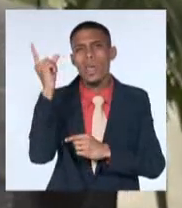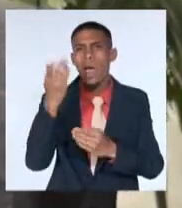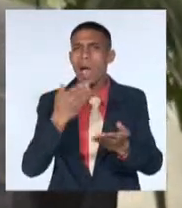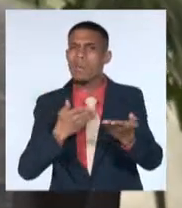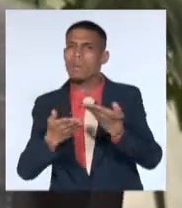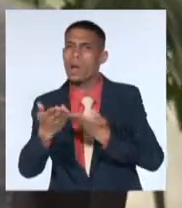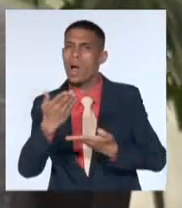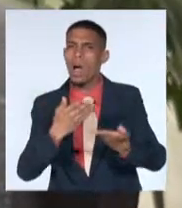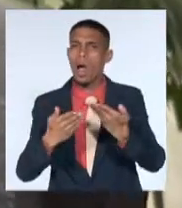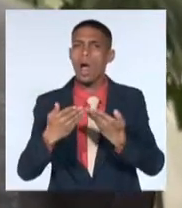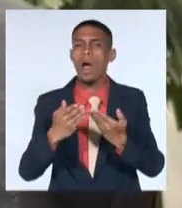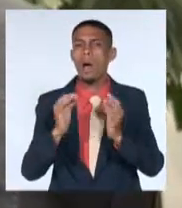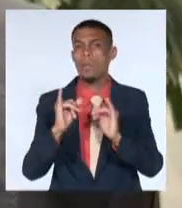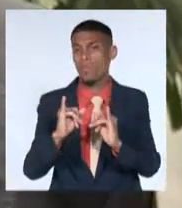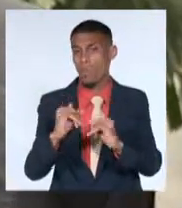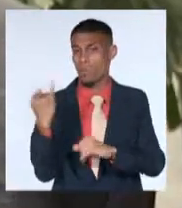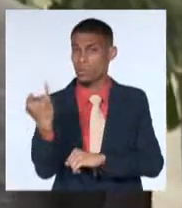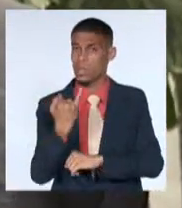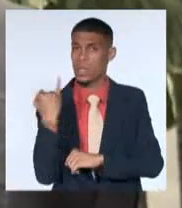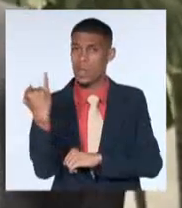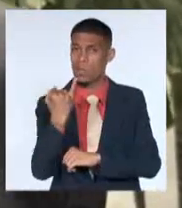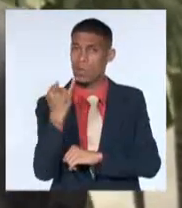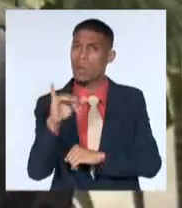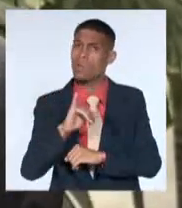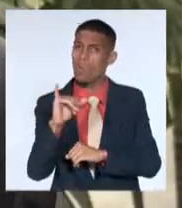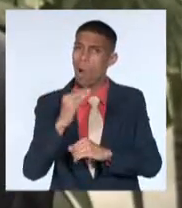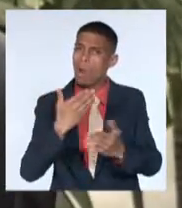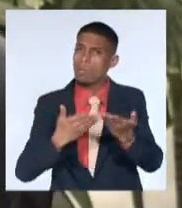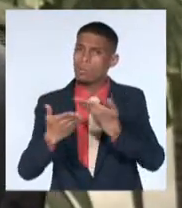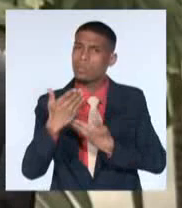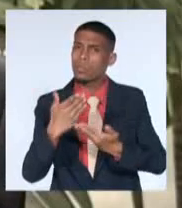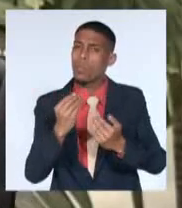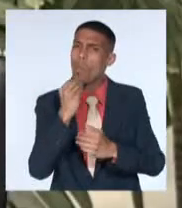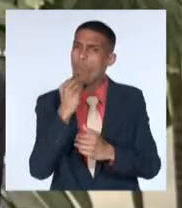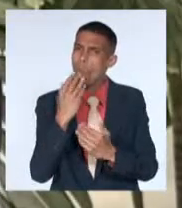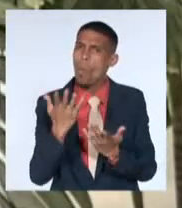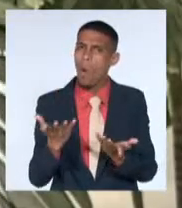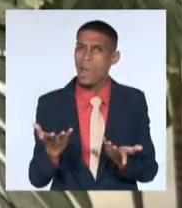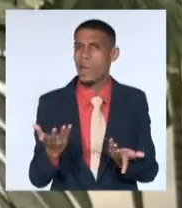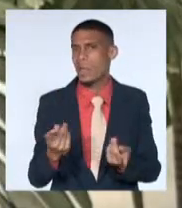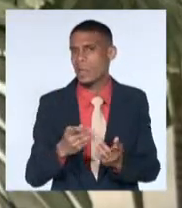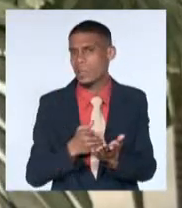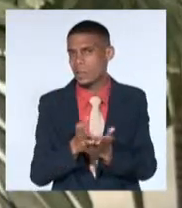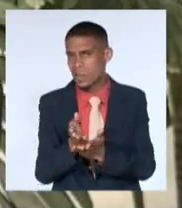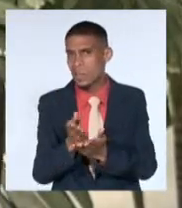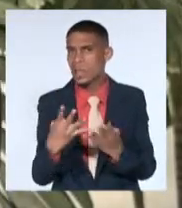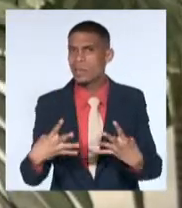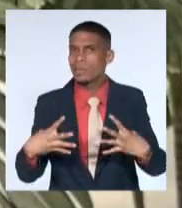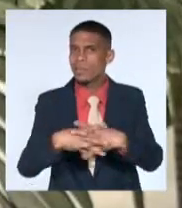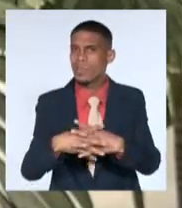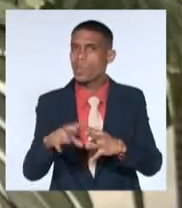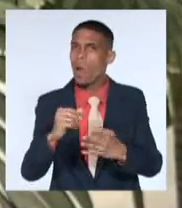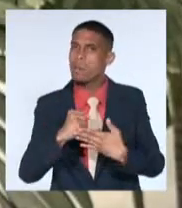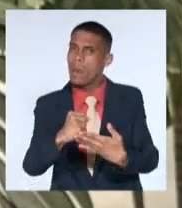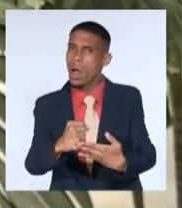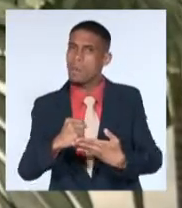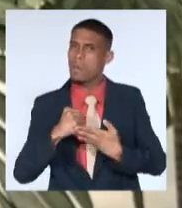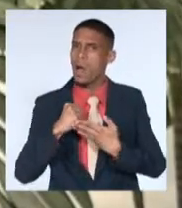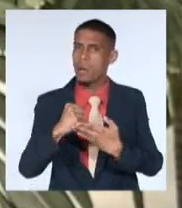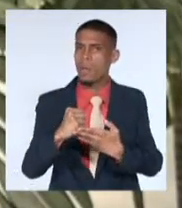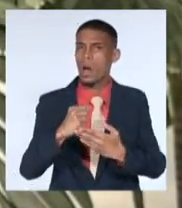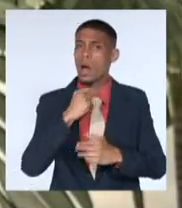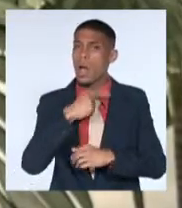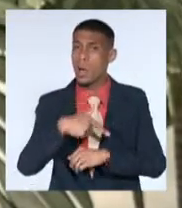acontecimientos internacionales y conversamos también acerca de las posibilidades de fortalecer la colaboración en las esferas de la salud